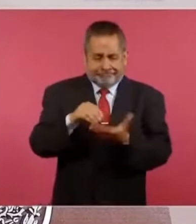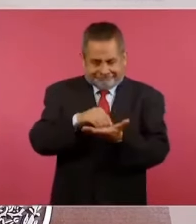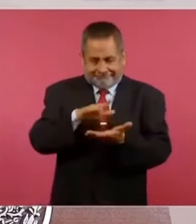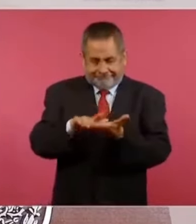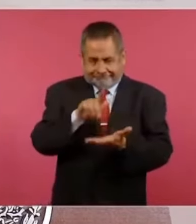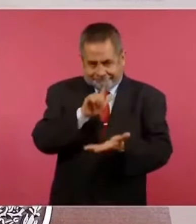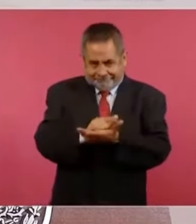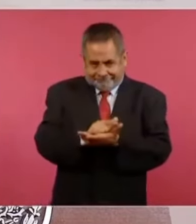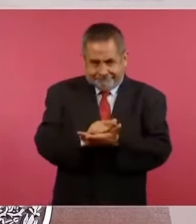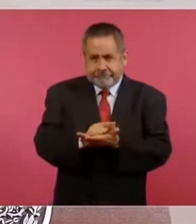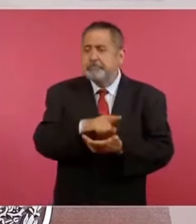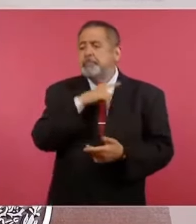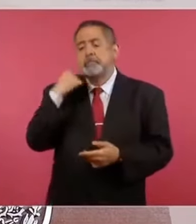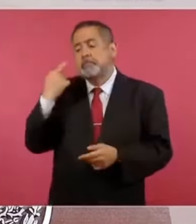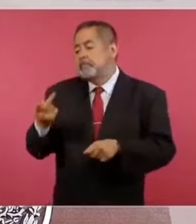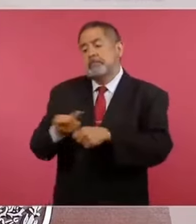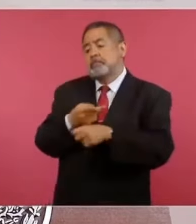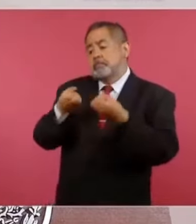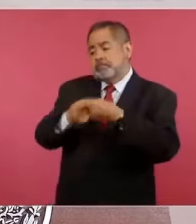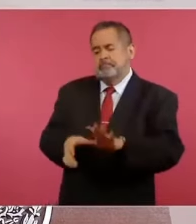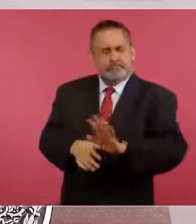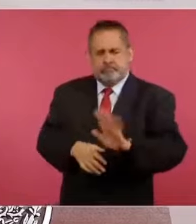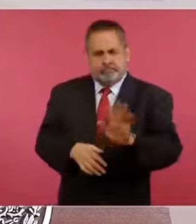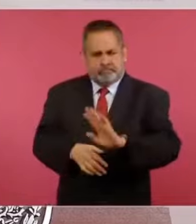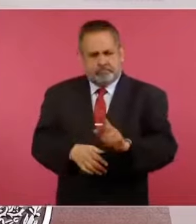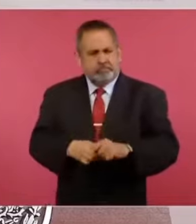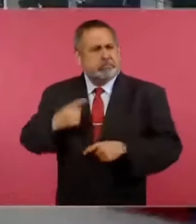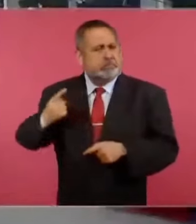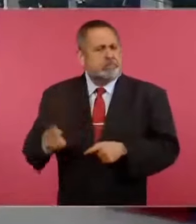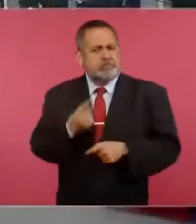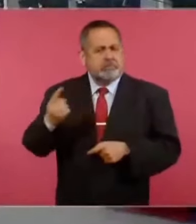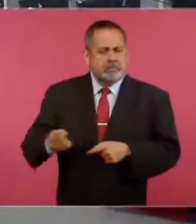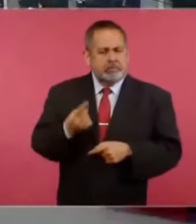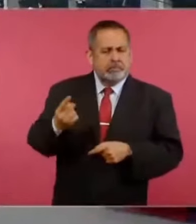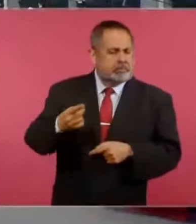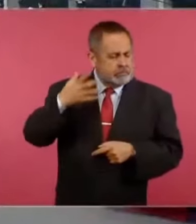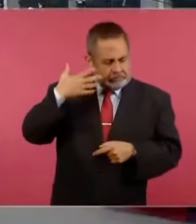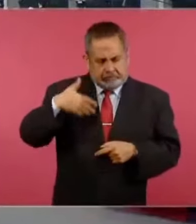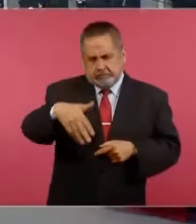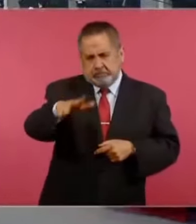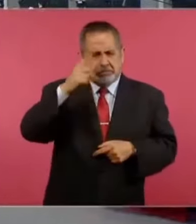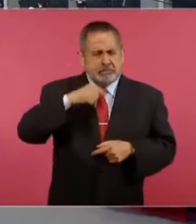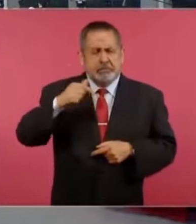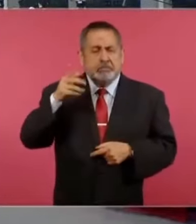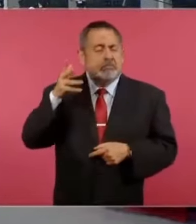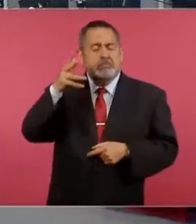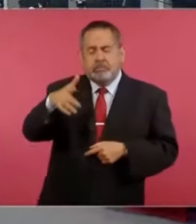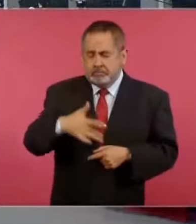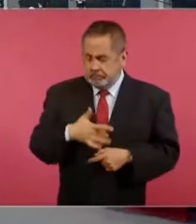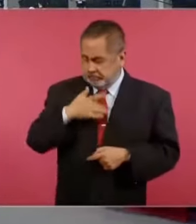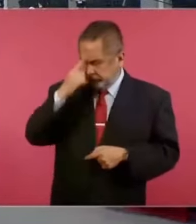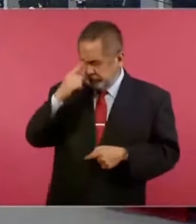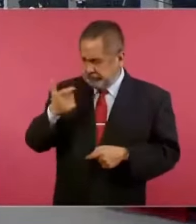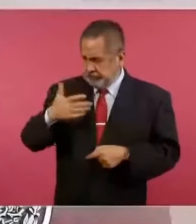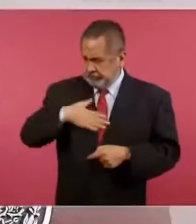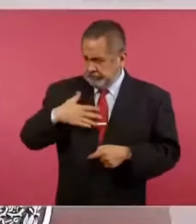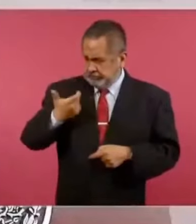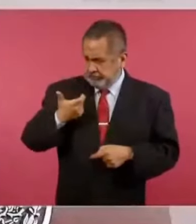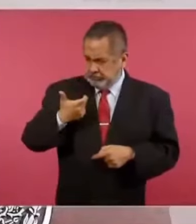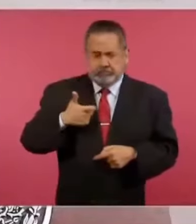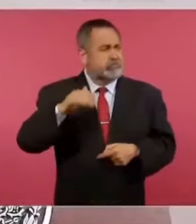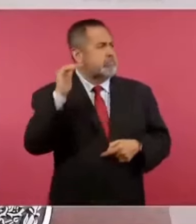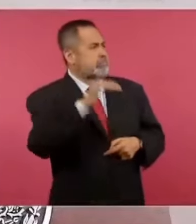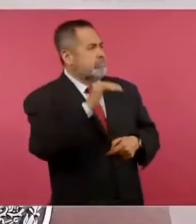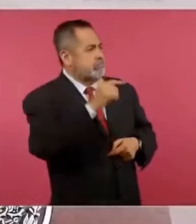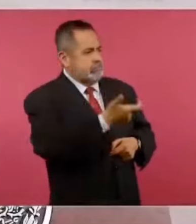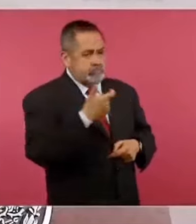son imprescriptibles, es decir, no pierden vigencia, no pierde el derecho jamás el trabajador. La única diferencia es que los